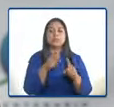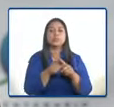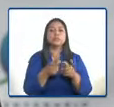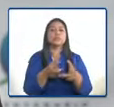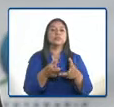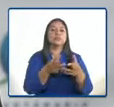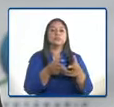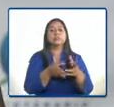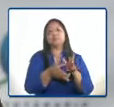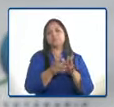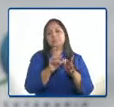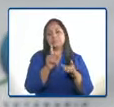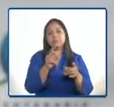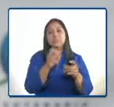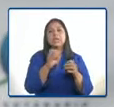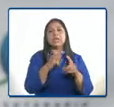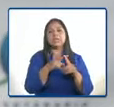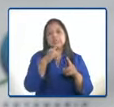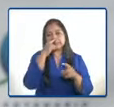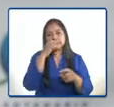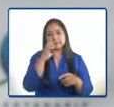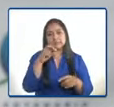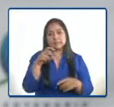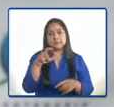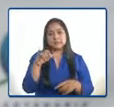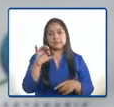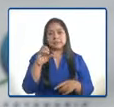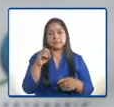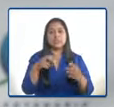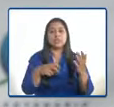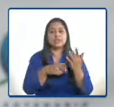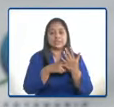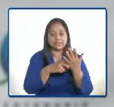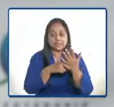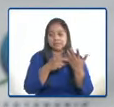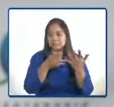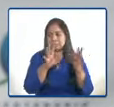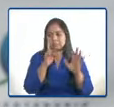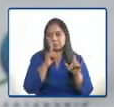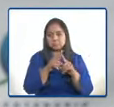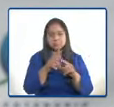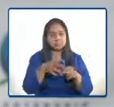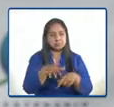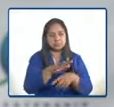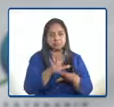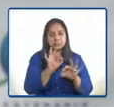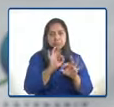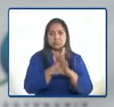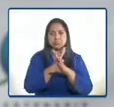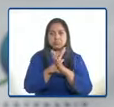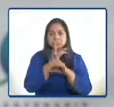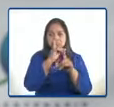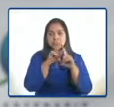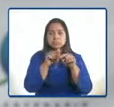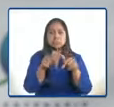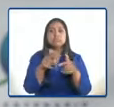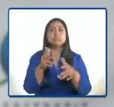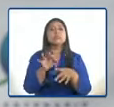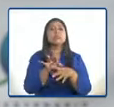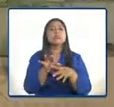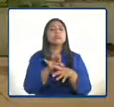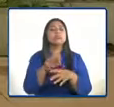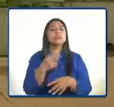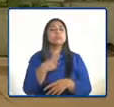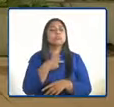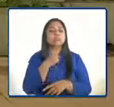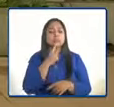extensión de visas, y con eso nos cubrimos todos. Gracias a Dios, lo que buscamos y funcionó es que